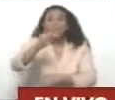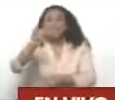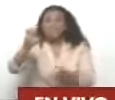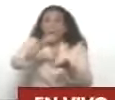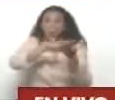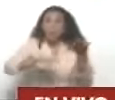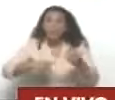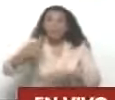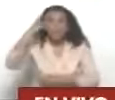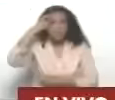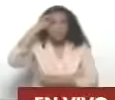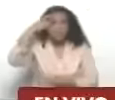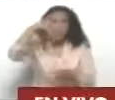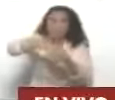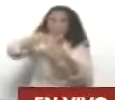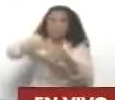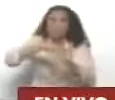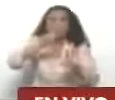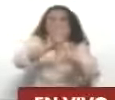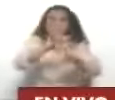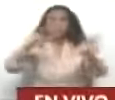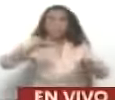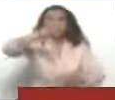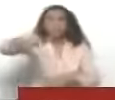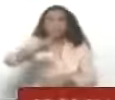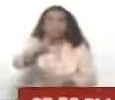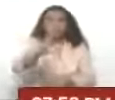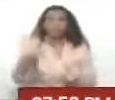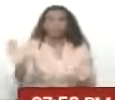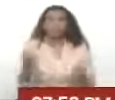el día de las elecciones. Estoy listo.